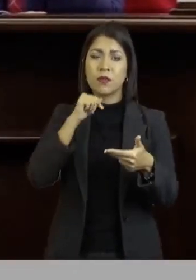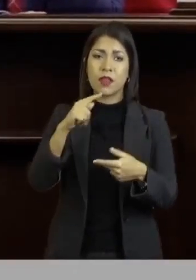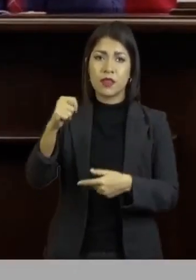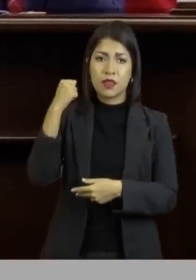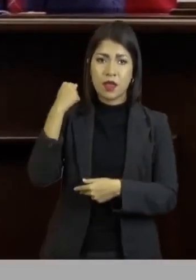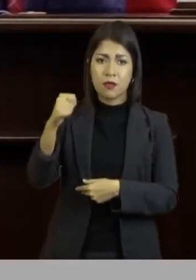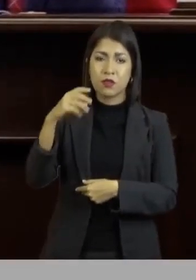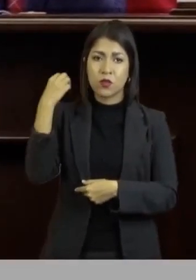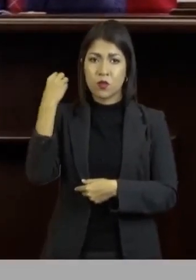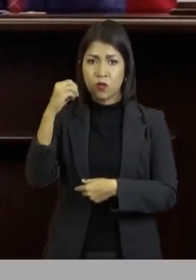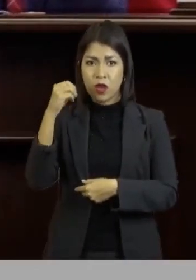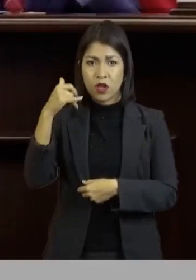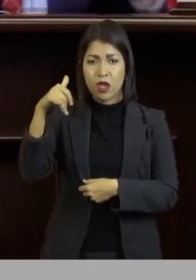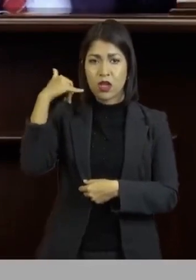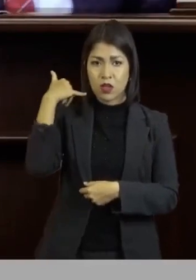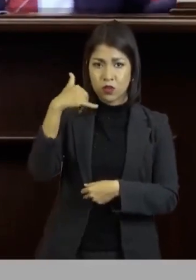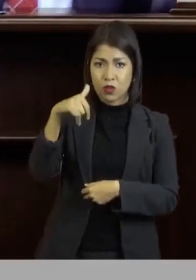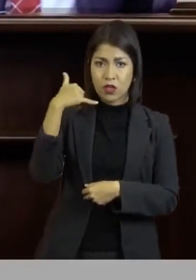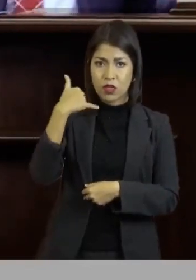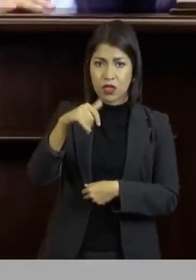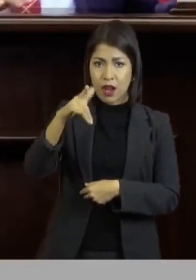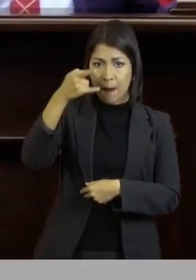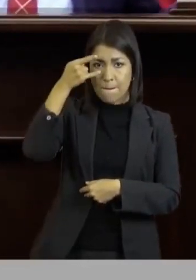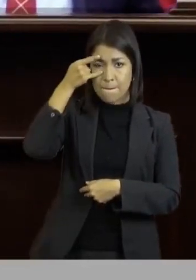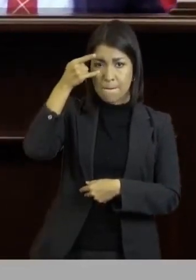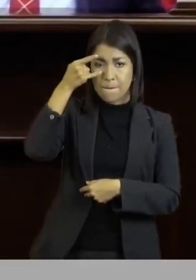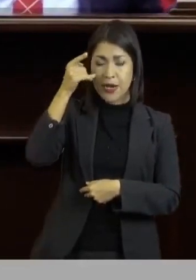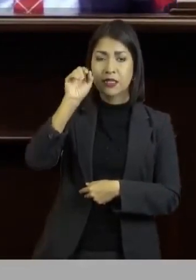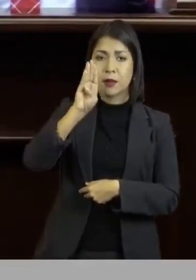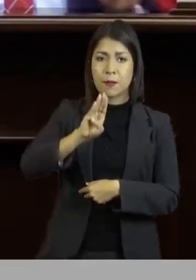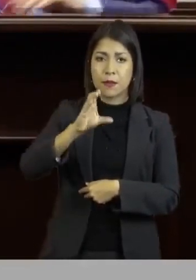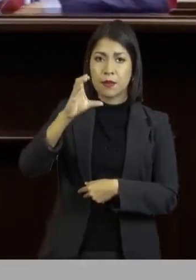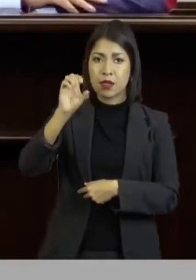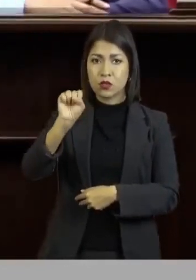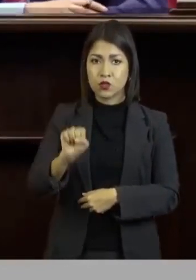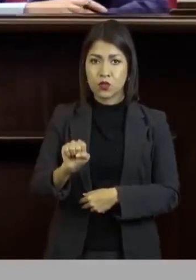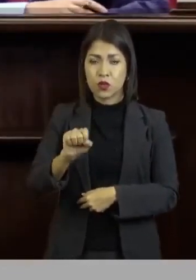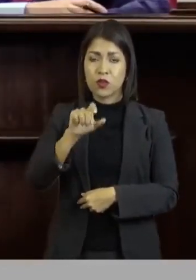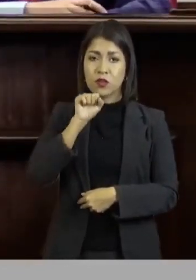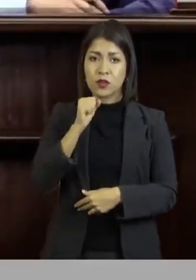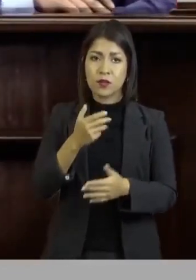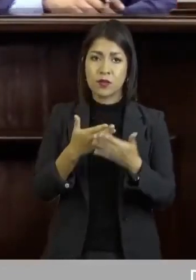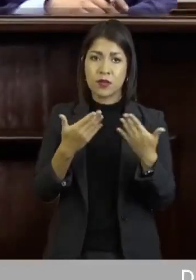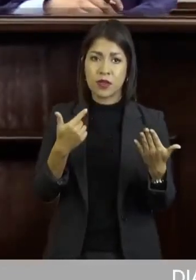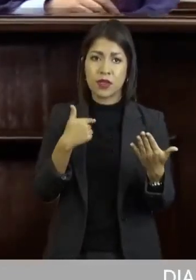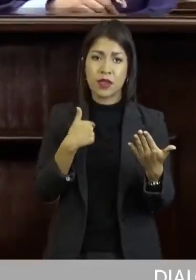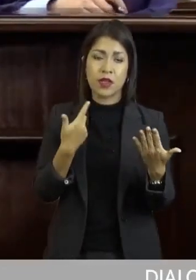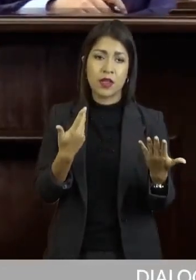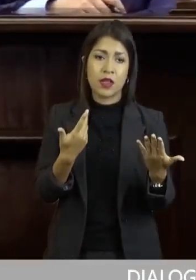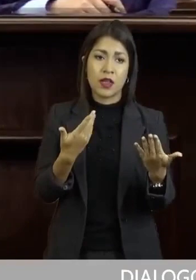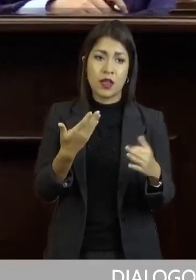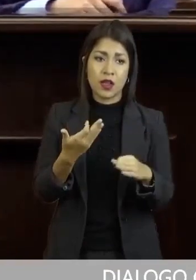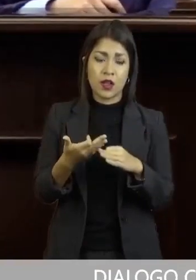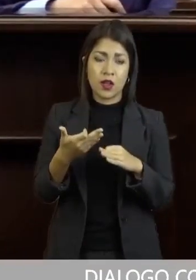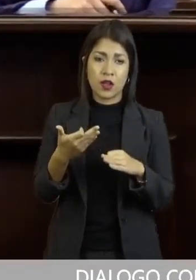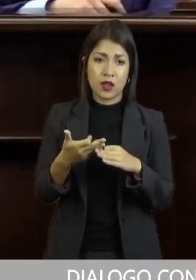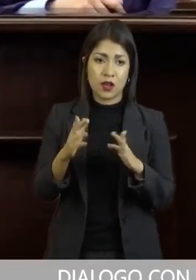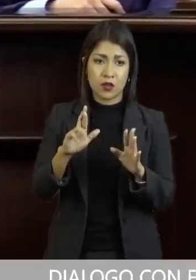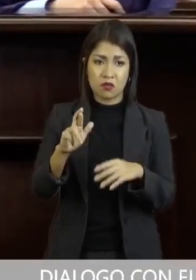Yucatán, Campeche, Baja California Sur y algún otro estado que ahora no